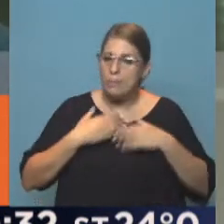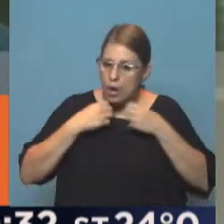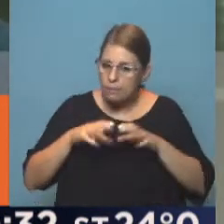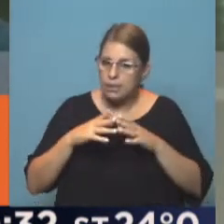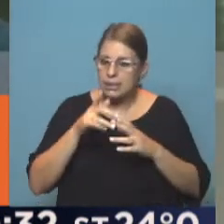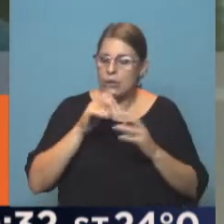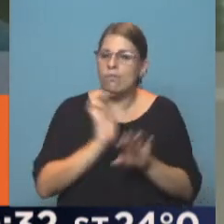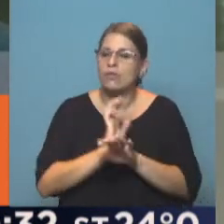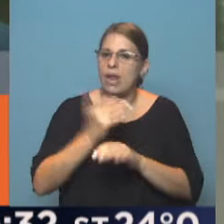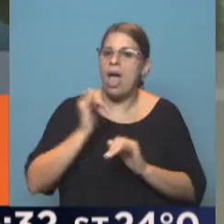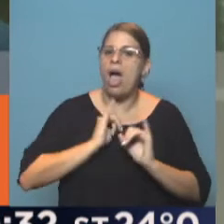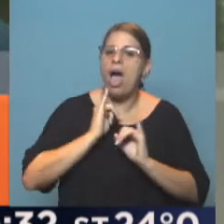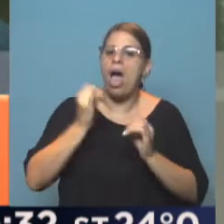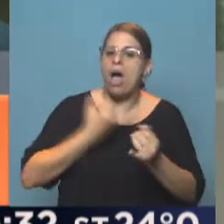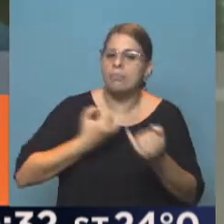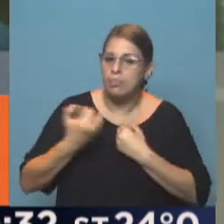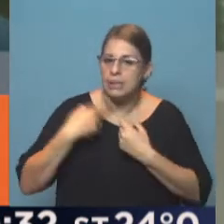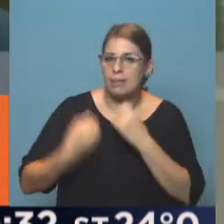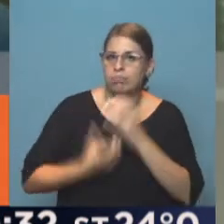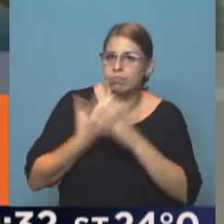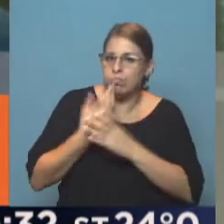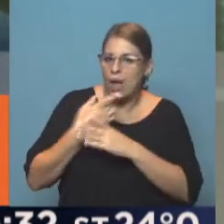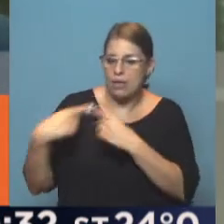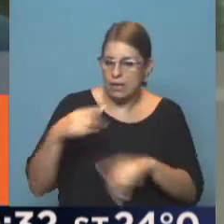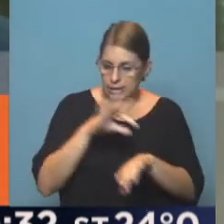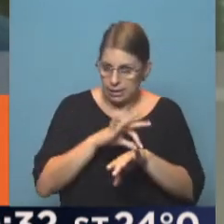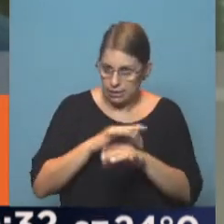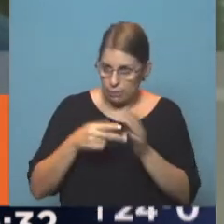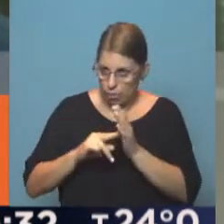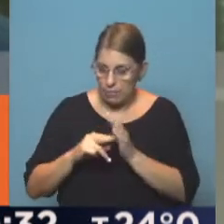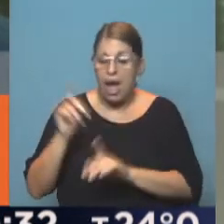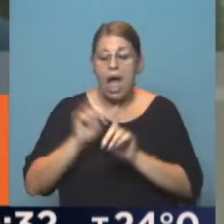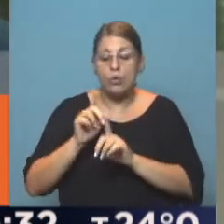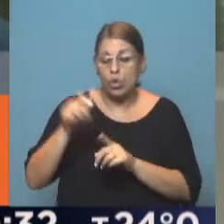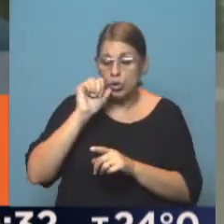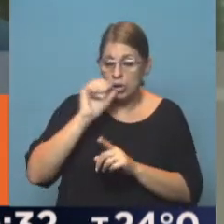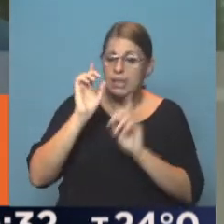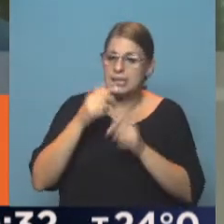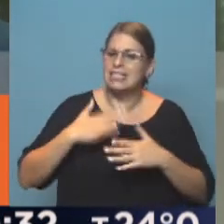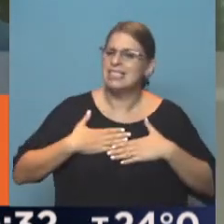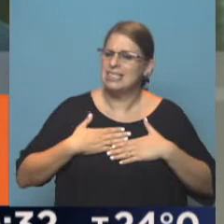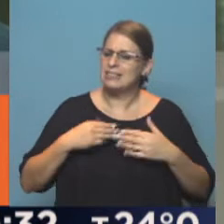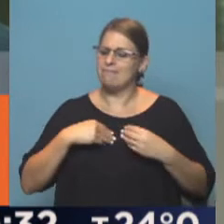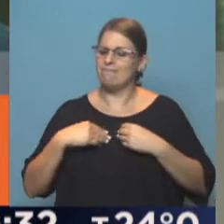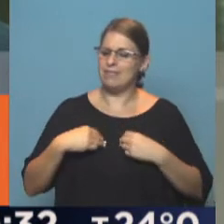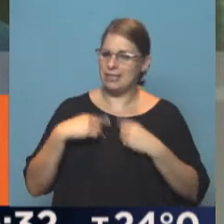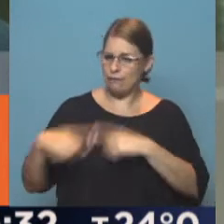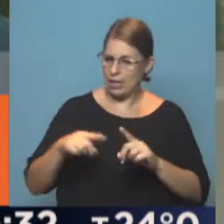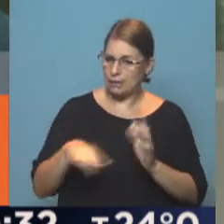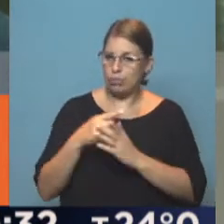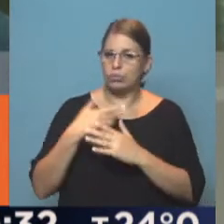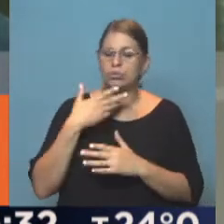responder y dónde empiezan a aparecer otras cosas en algunos casos de alcohol si se ven síntomas físicos pero estamos hablando de otra